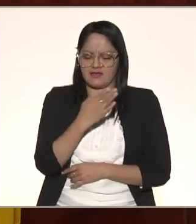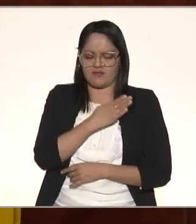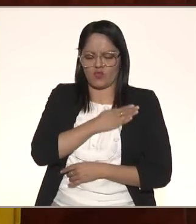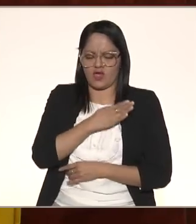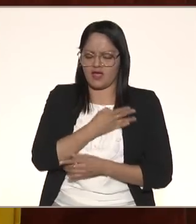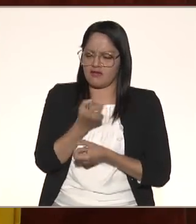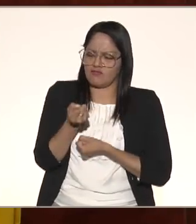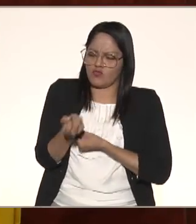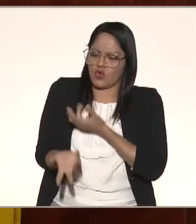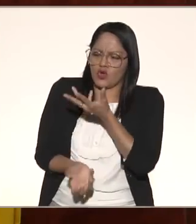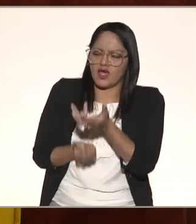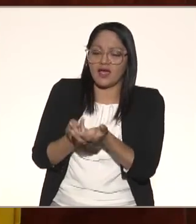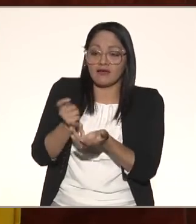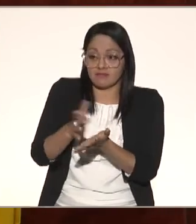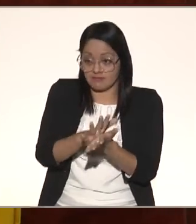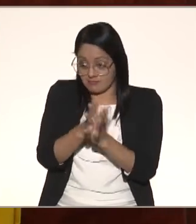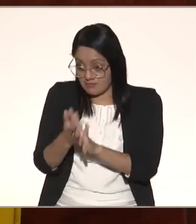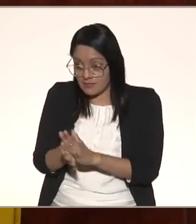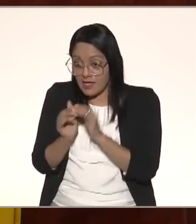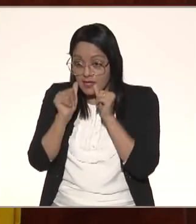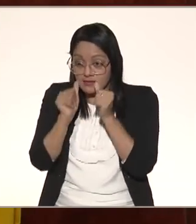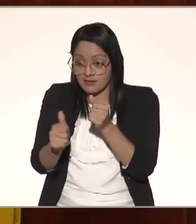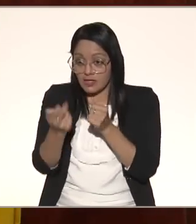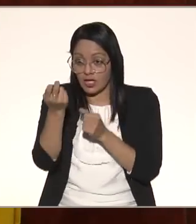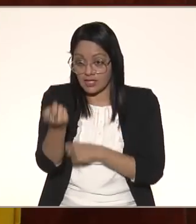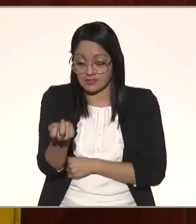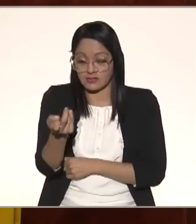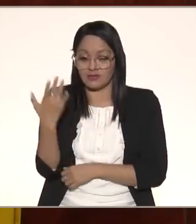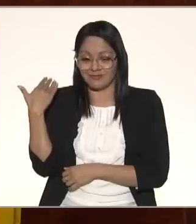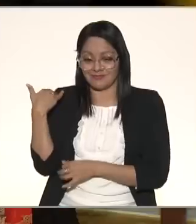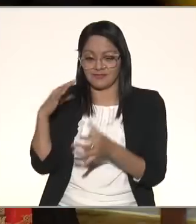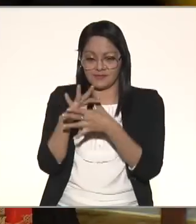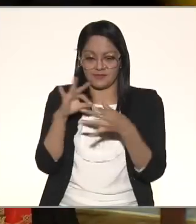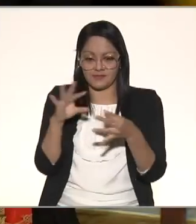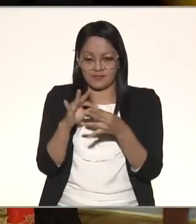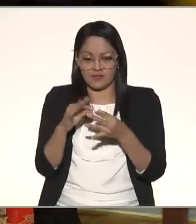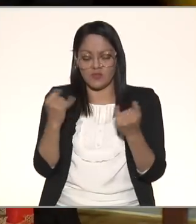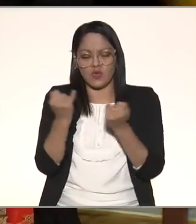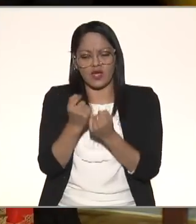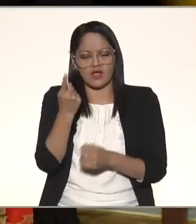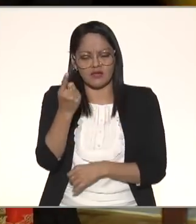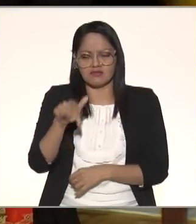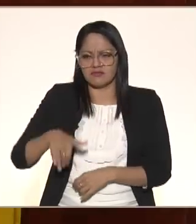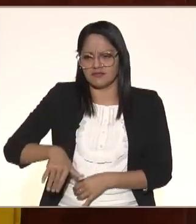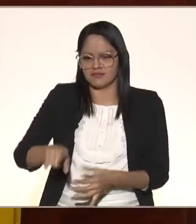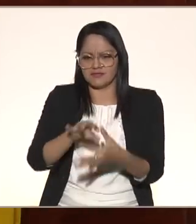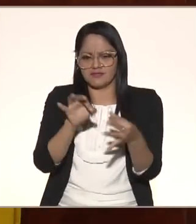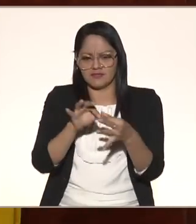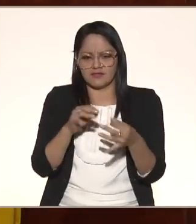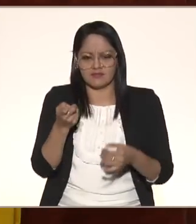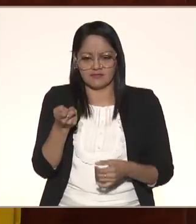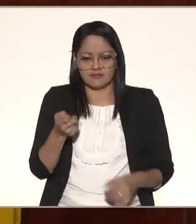en ser atento con la pareja? Esto nos menciona por lo que se dijo anteriormente y por uno de los testimonios.